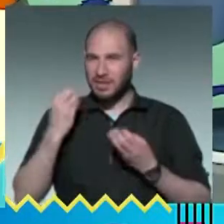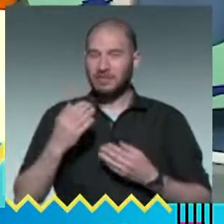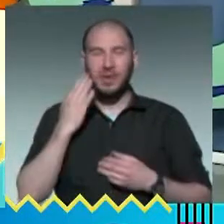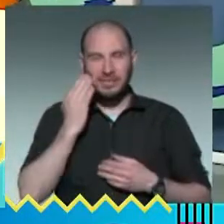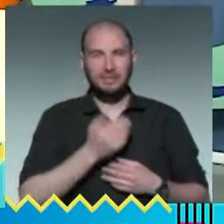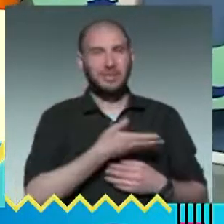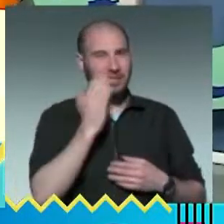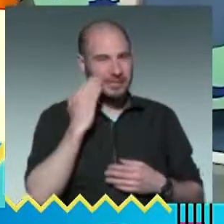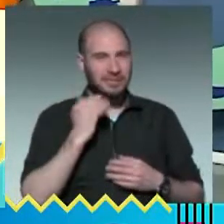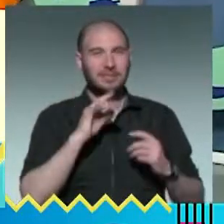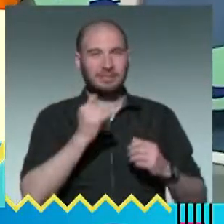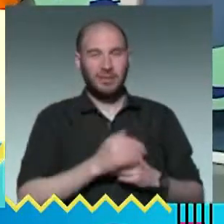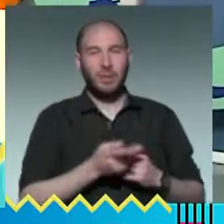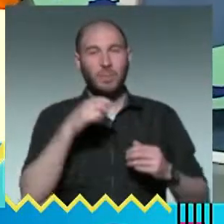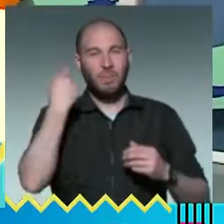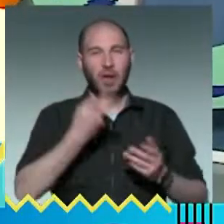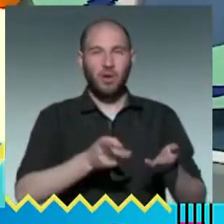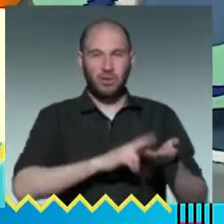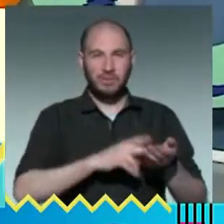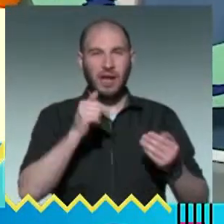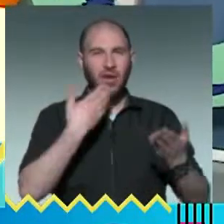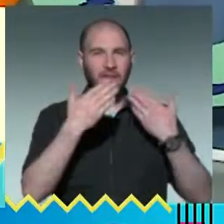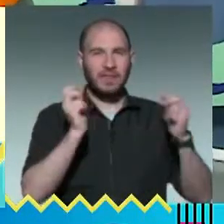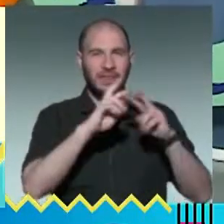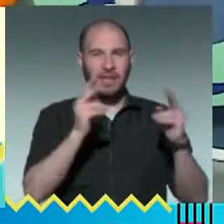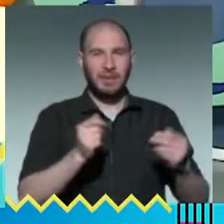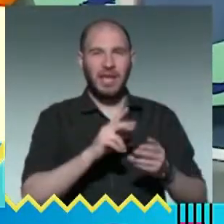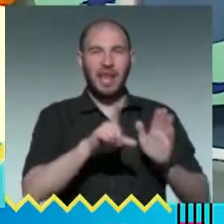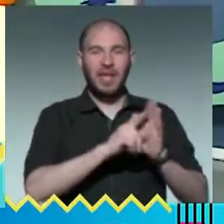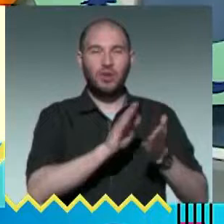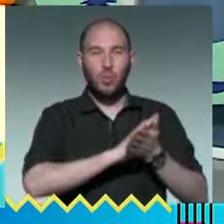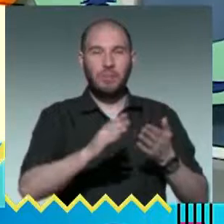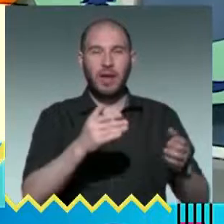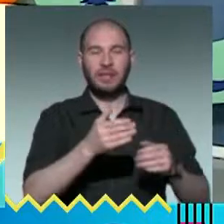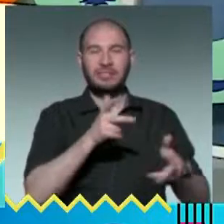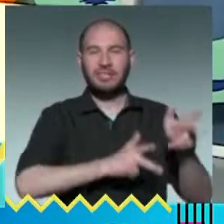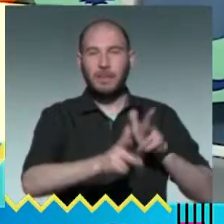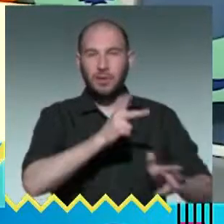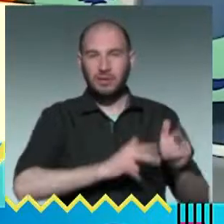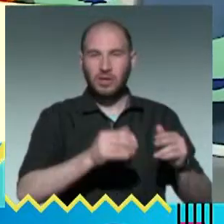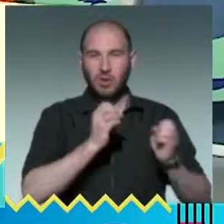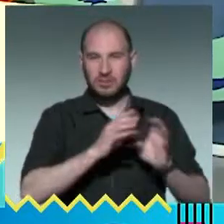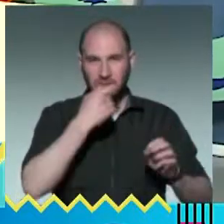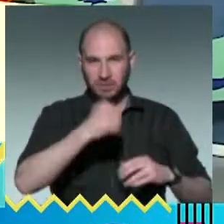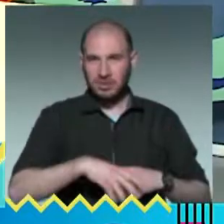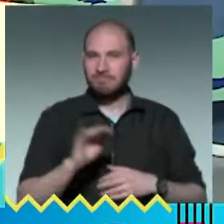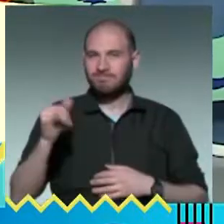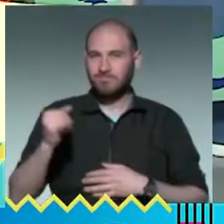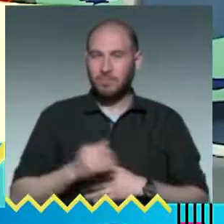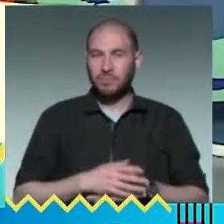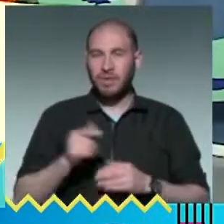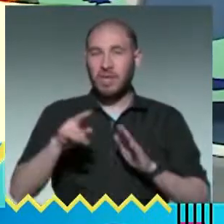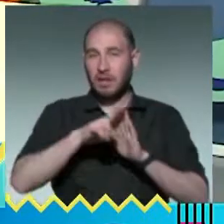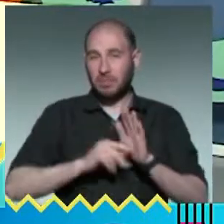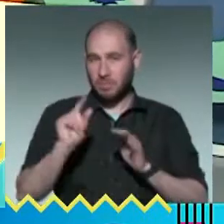Buenas tardes, Fri, por supuesto. Un nuevo programa y hoy vamos a estar hablando de esta nueva ley de movilidad que se está implementando en la provincia. Exactamente, que se